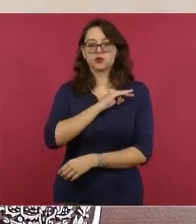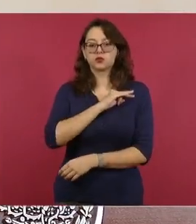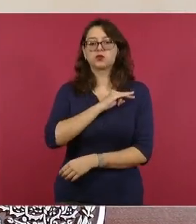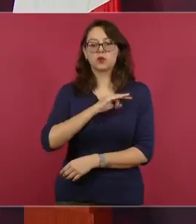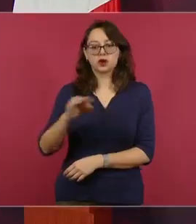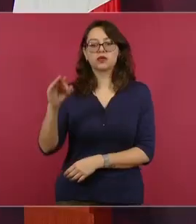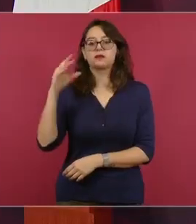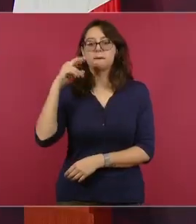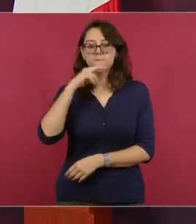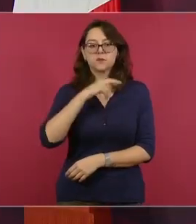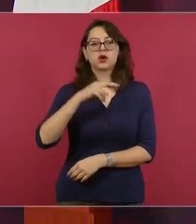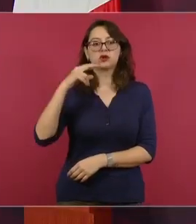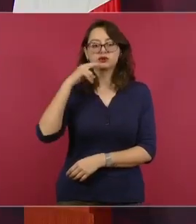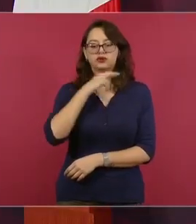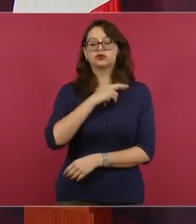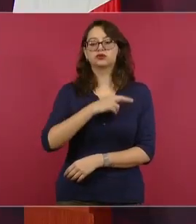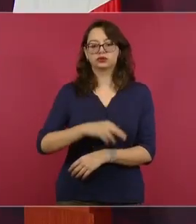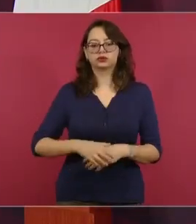pronto